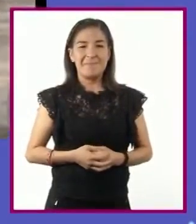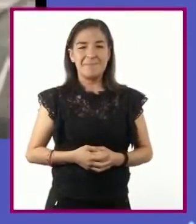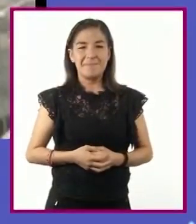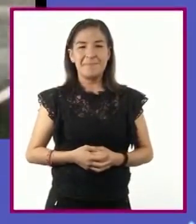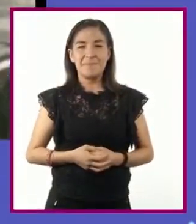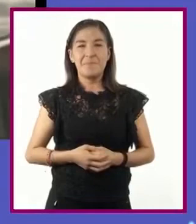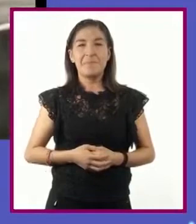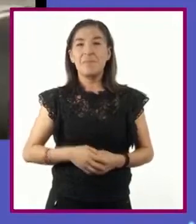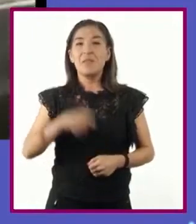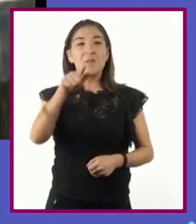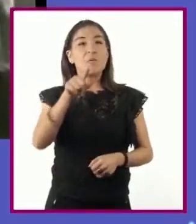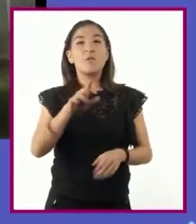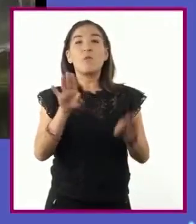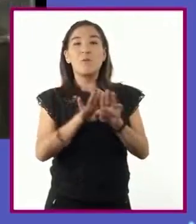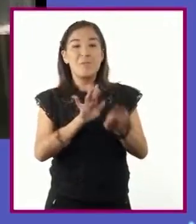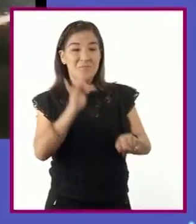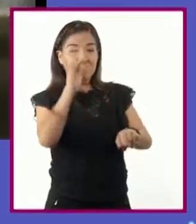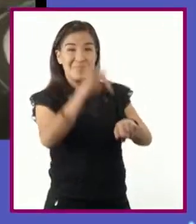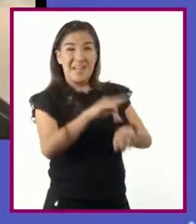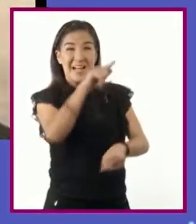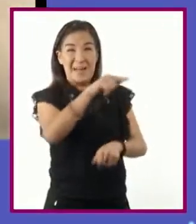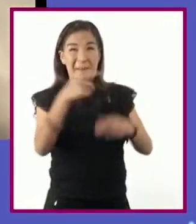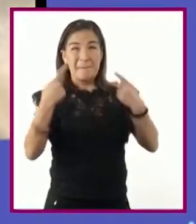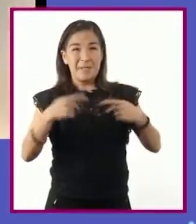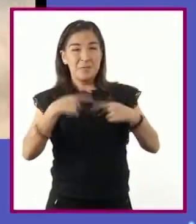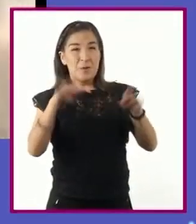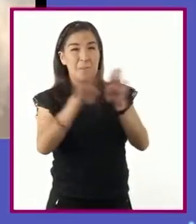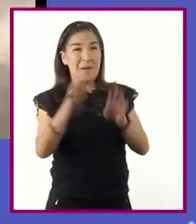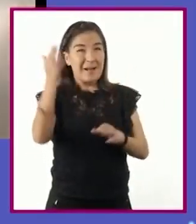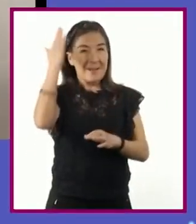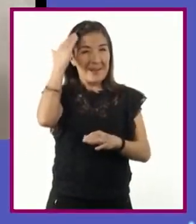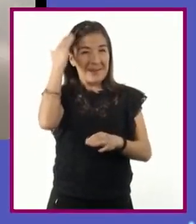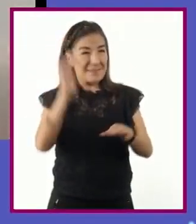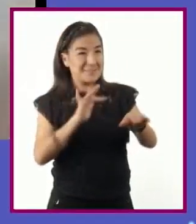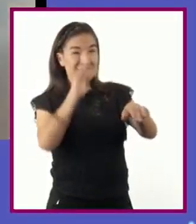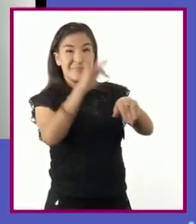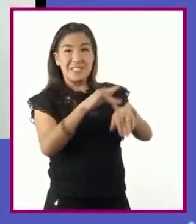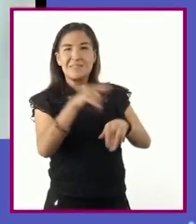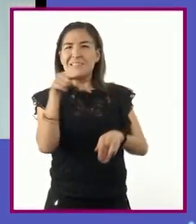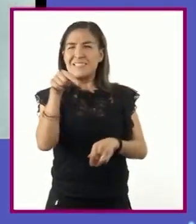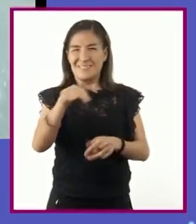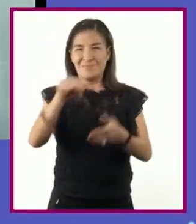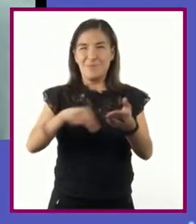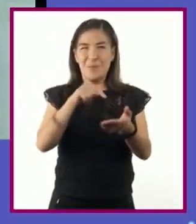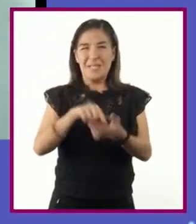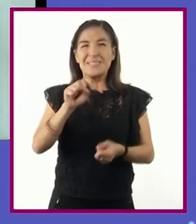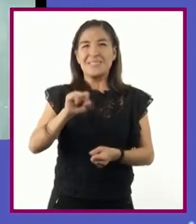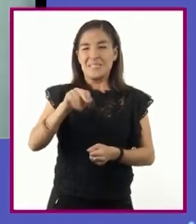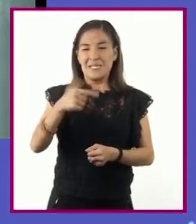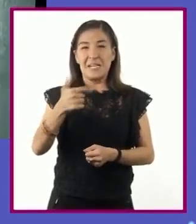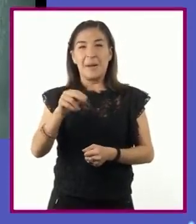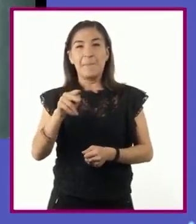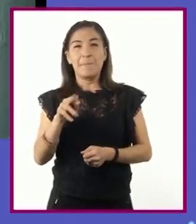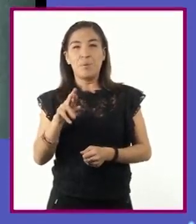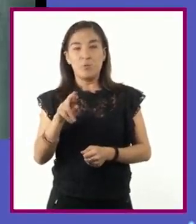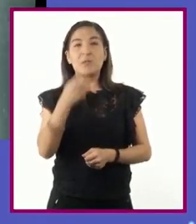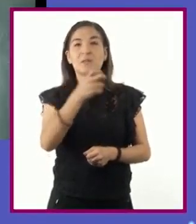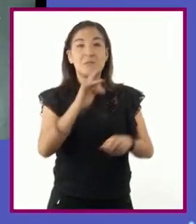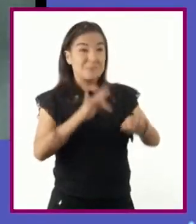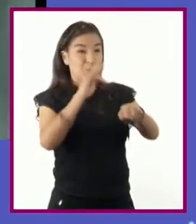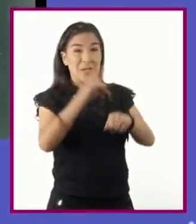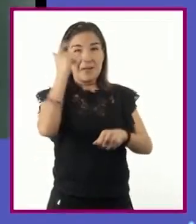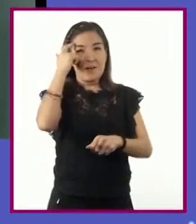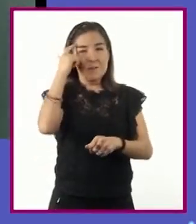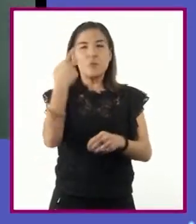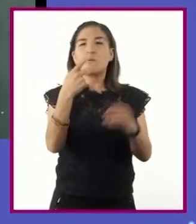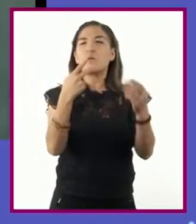No se toca la cabeza de una persona. En Singapur la cabeza se considera el lugar del alma y tocarla hace que la